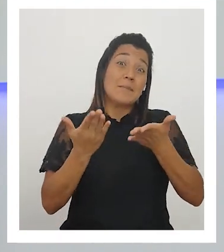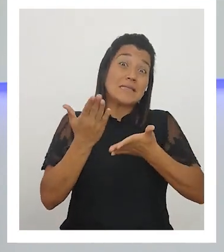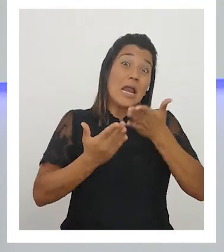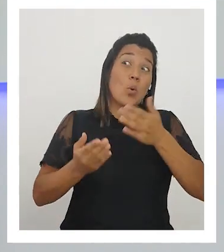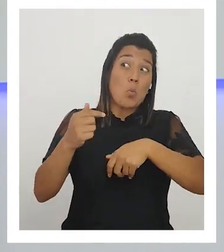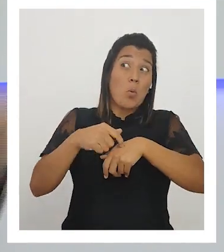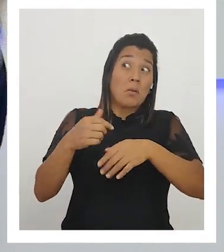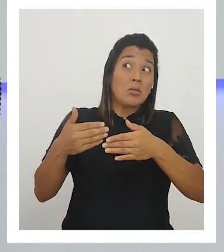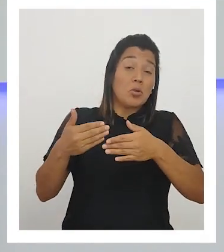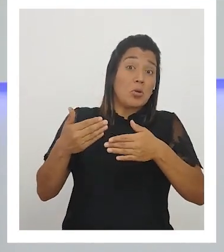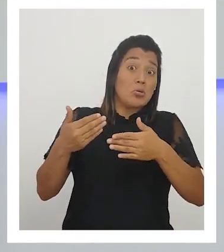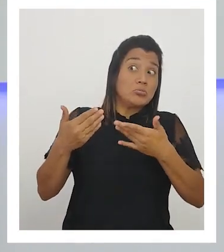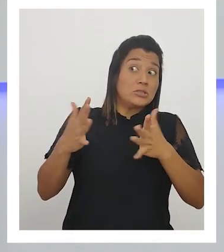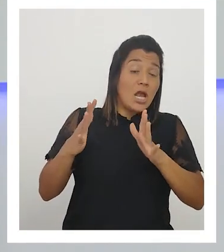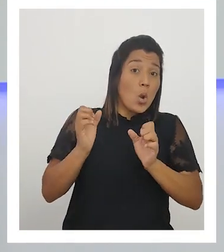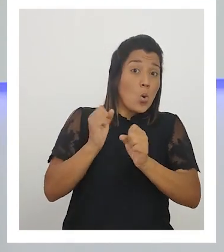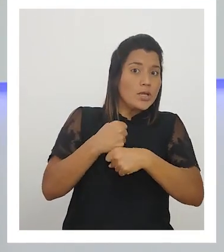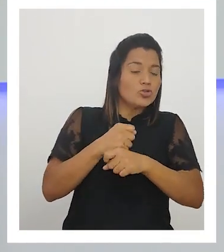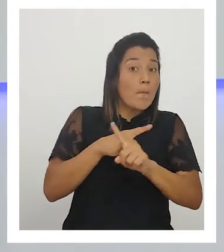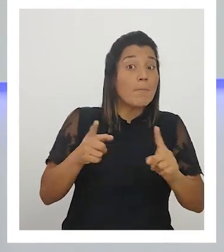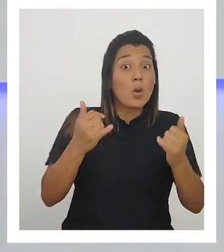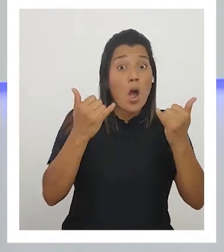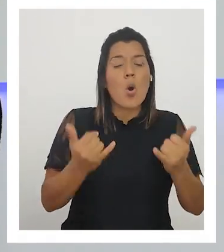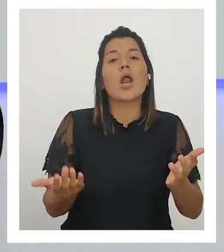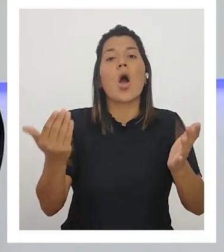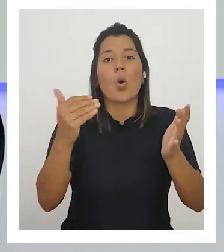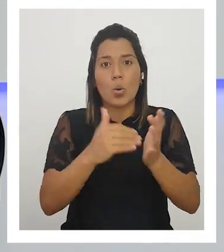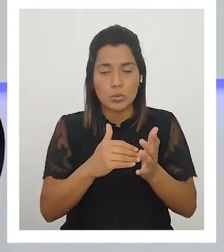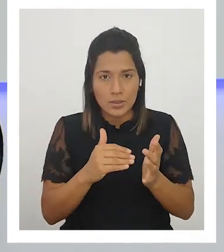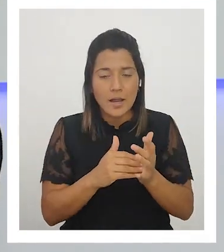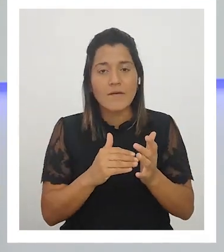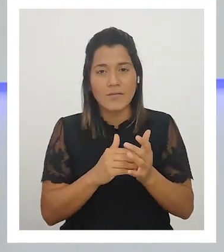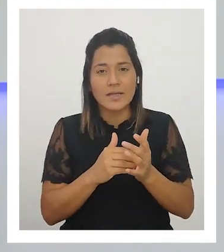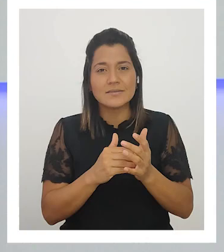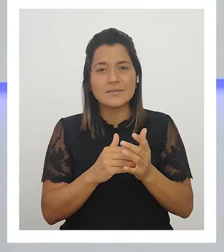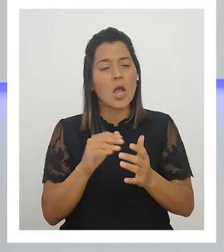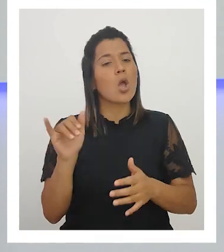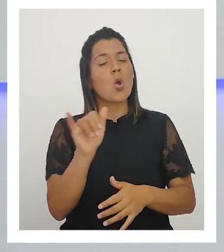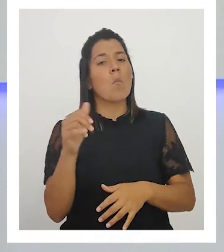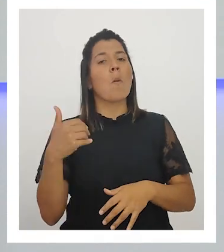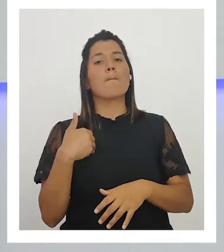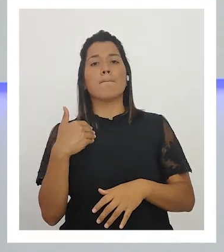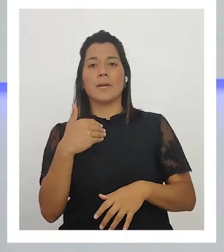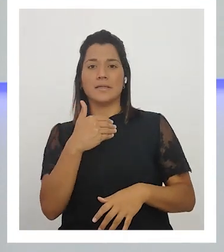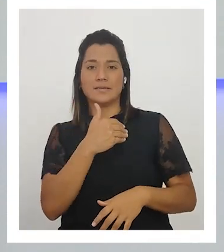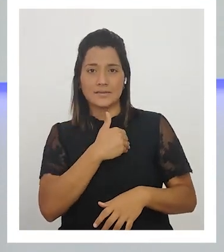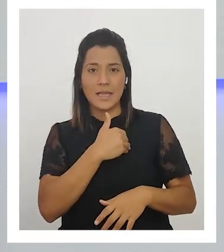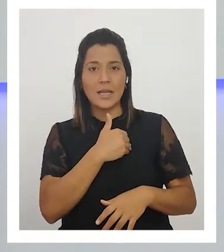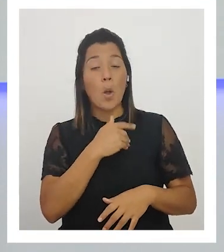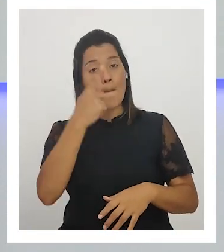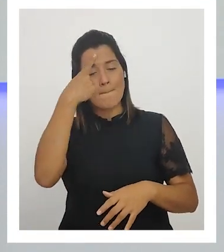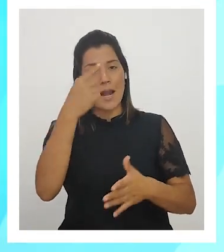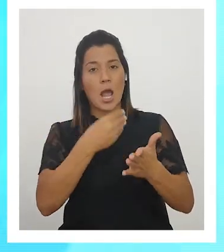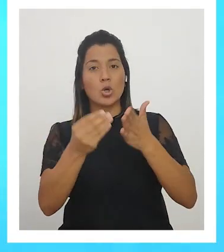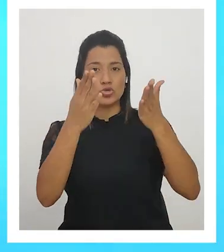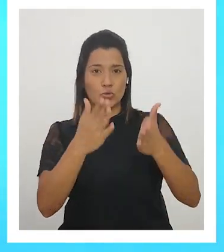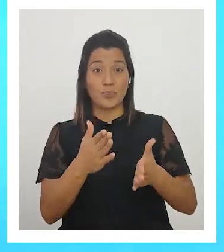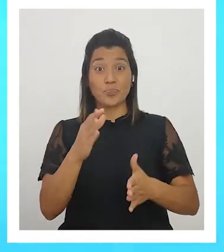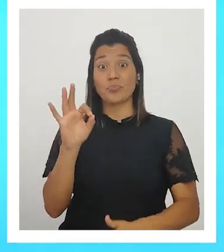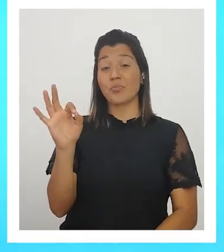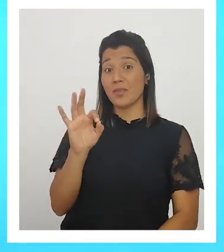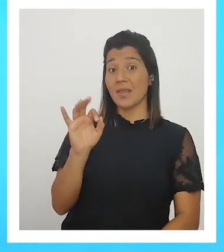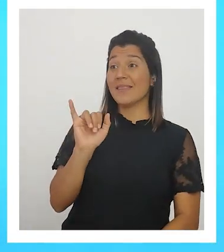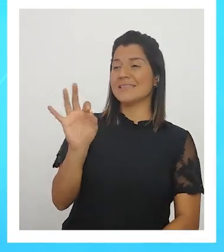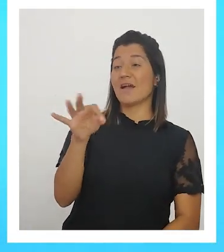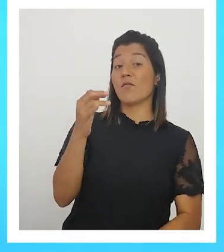fue, pero que esté ejerciendo hoy plenamente como el Ministerio de los Consumidores. Don Francisco, de